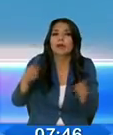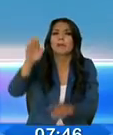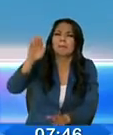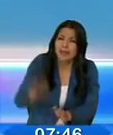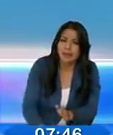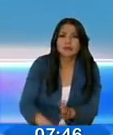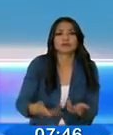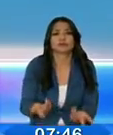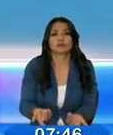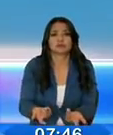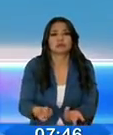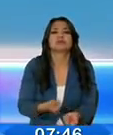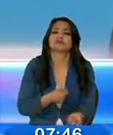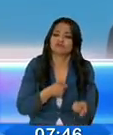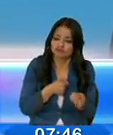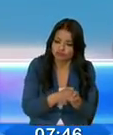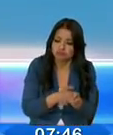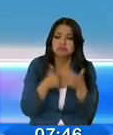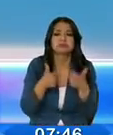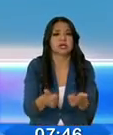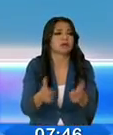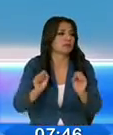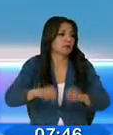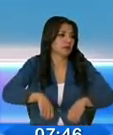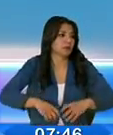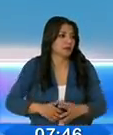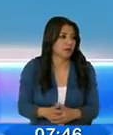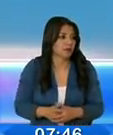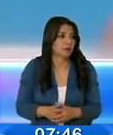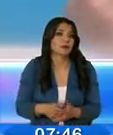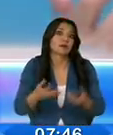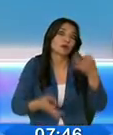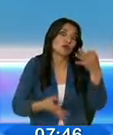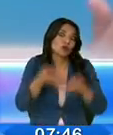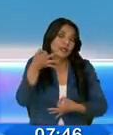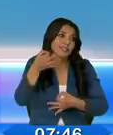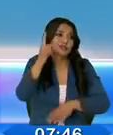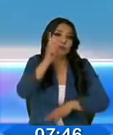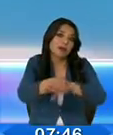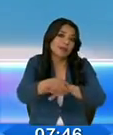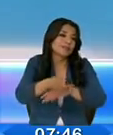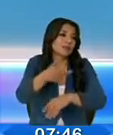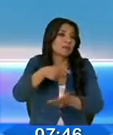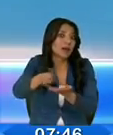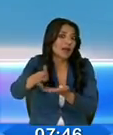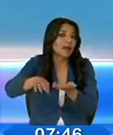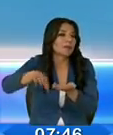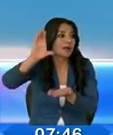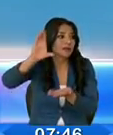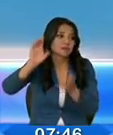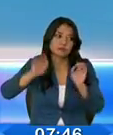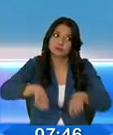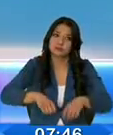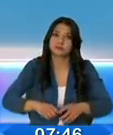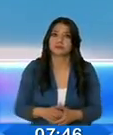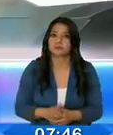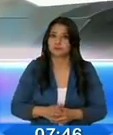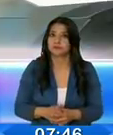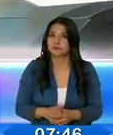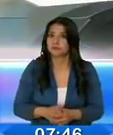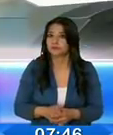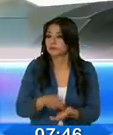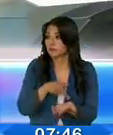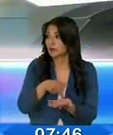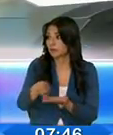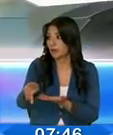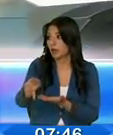va a ser sustancialmente menor que la que el laudo arbitral termina imponiendo al Estado ecuatoriano. Además del pago, si tiene que